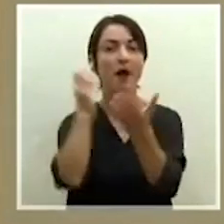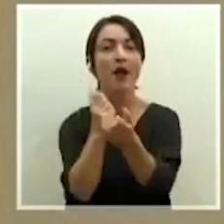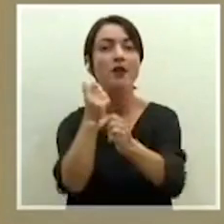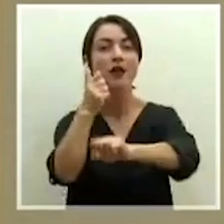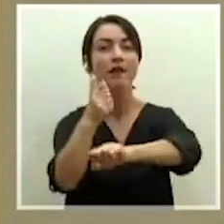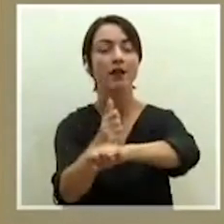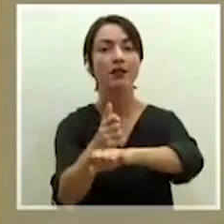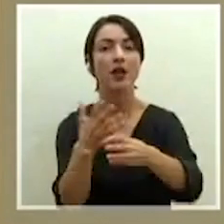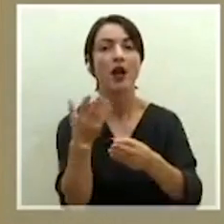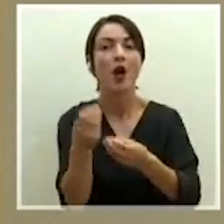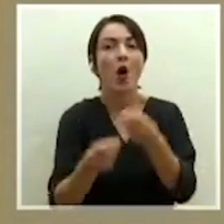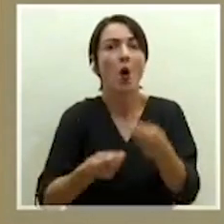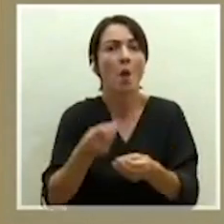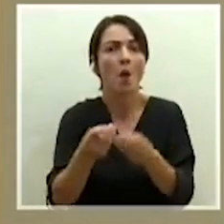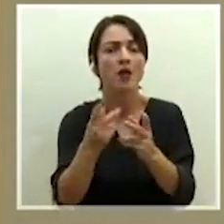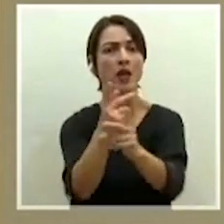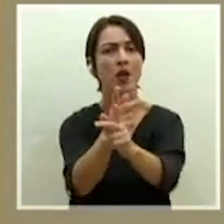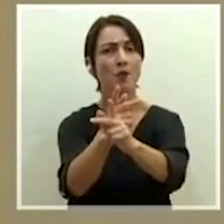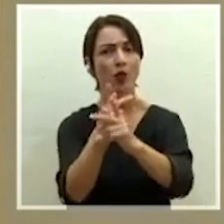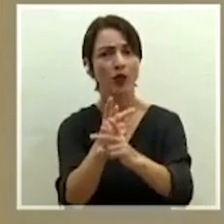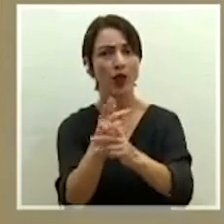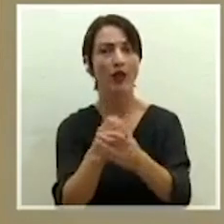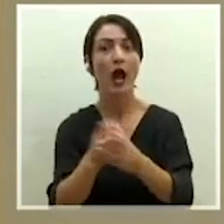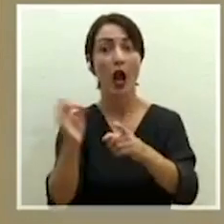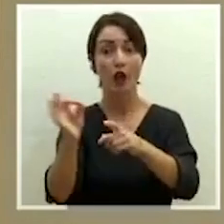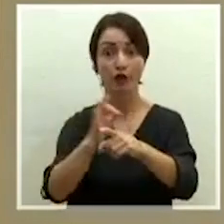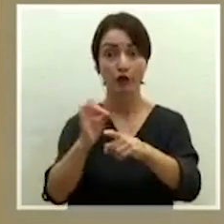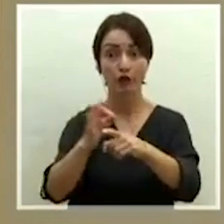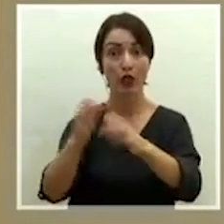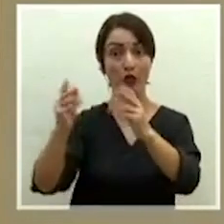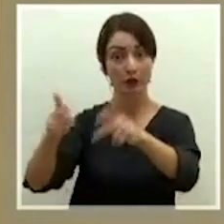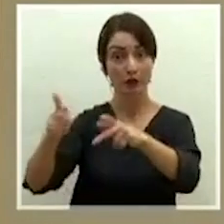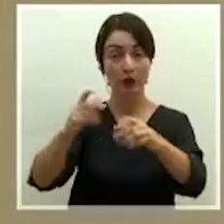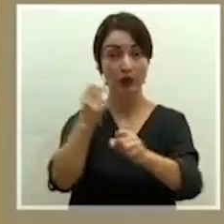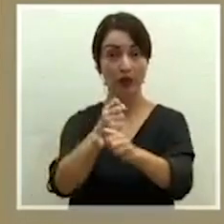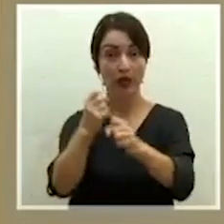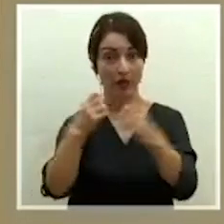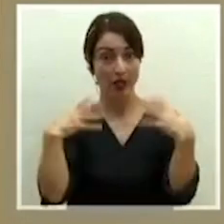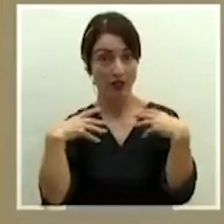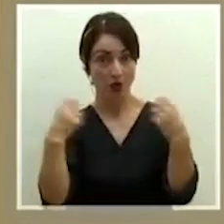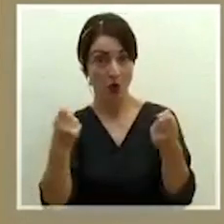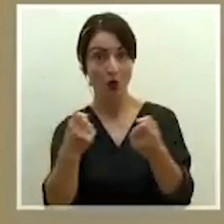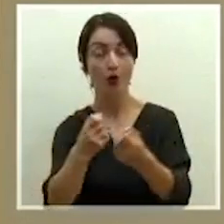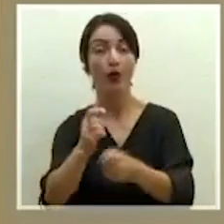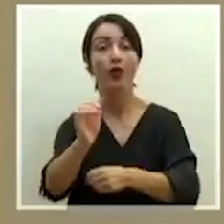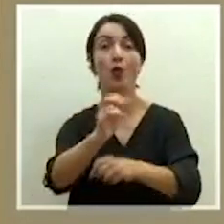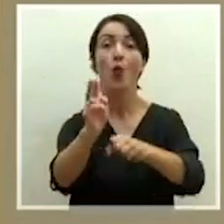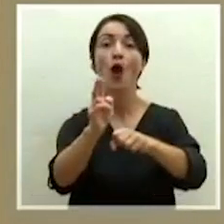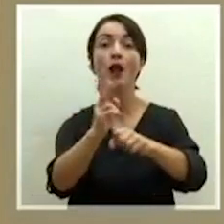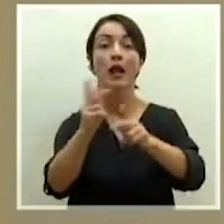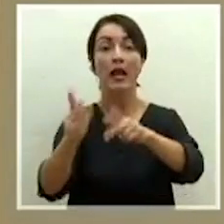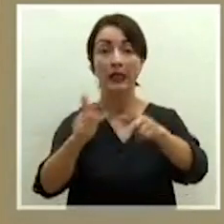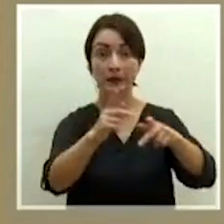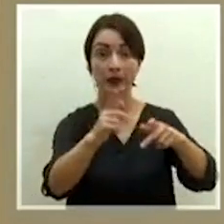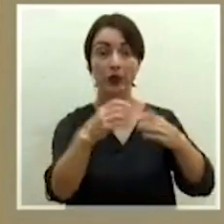para proteger a los funcionarios de la salud, así como a los usuarios que llegan a nuestros hospitales